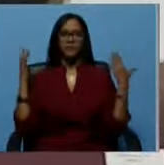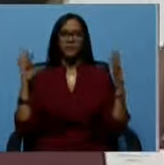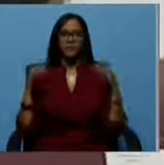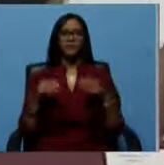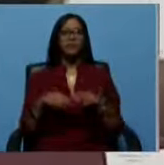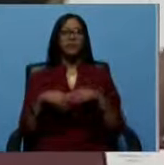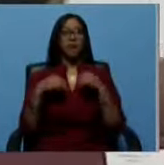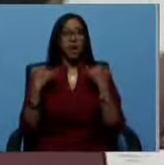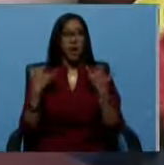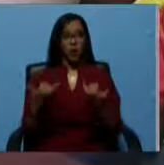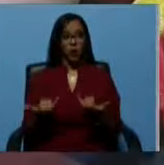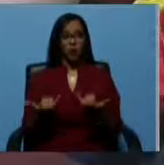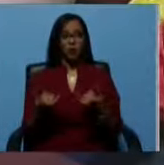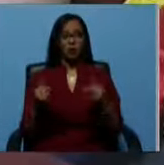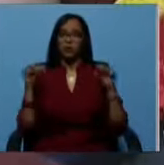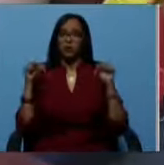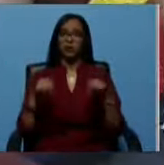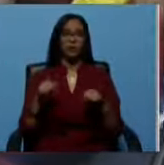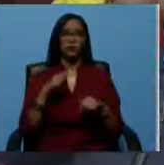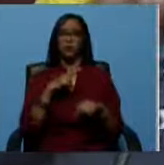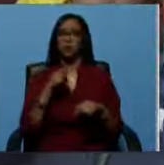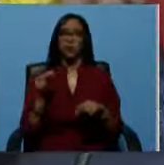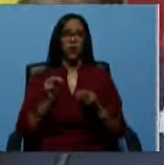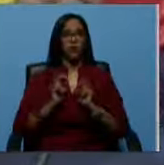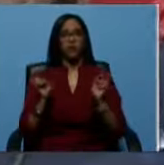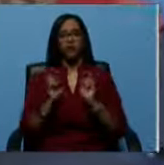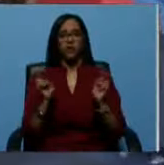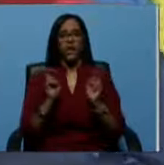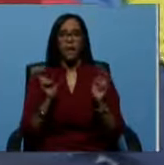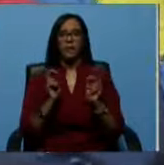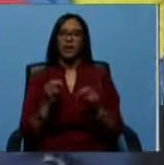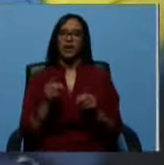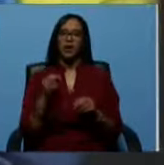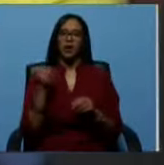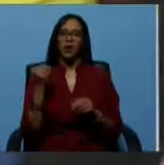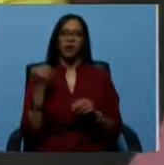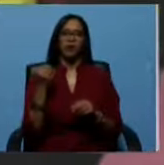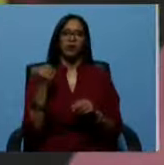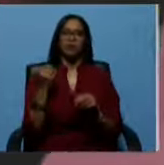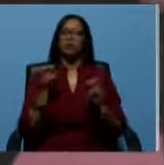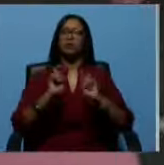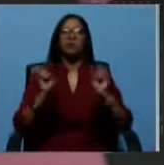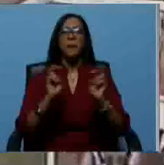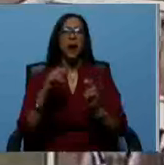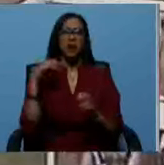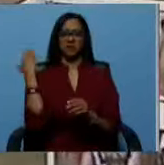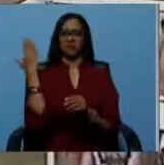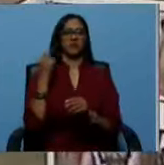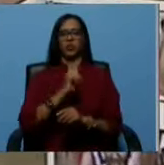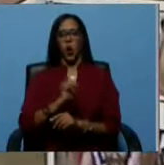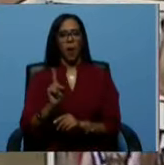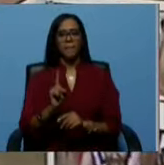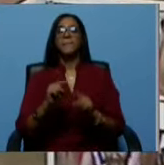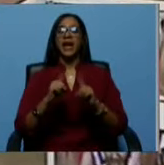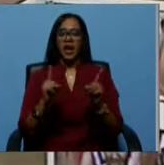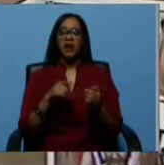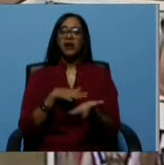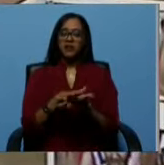Ahora, esto no es un tema de, ¿cómo se llama?, de arrogancia, no. Pero